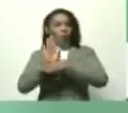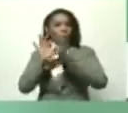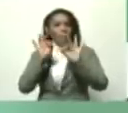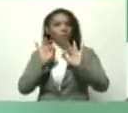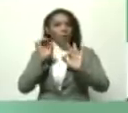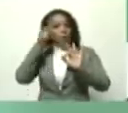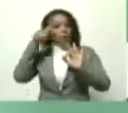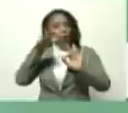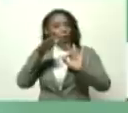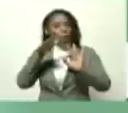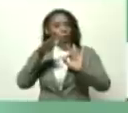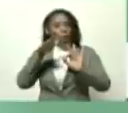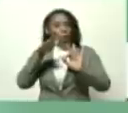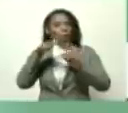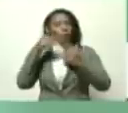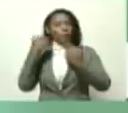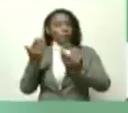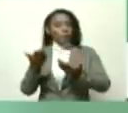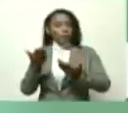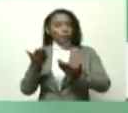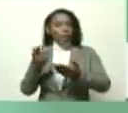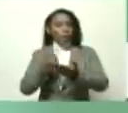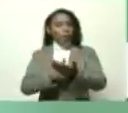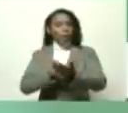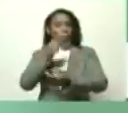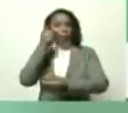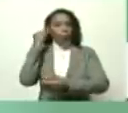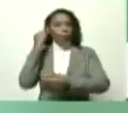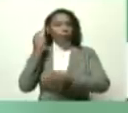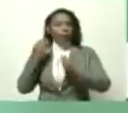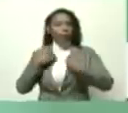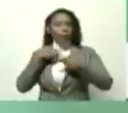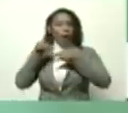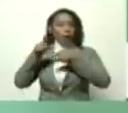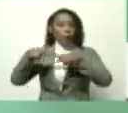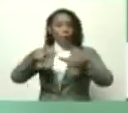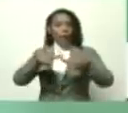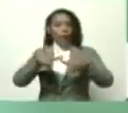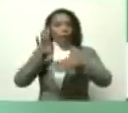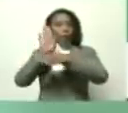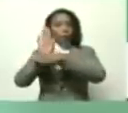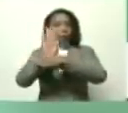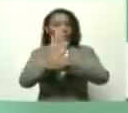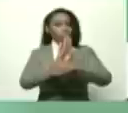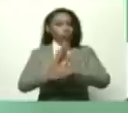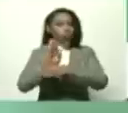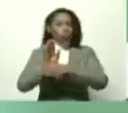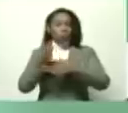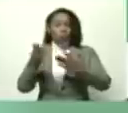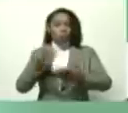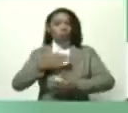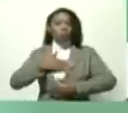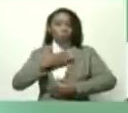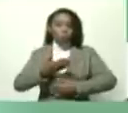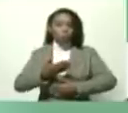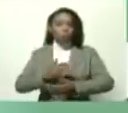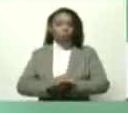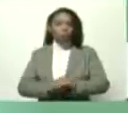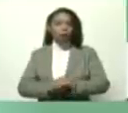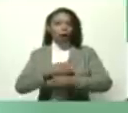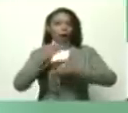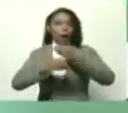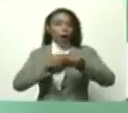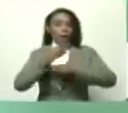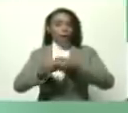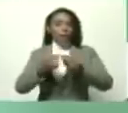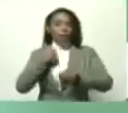a la población, a los hermanos y hermanas que viven en esa zona, cuidarlos, pues pudimos hacer lo que